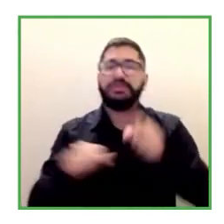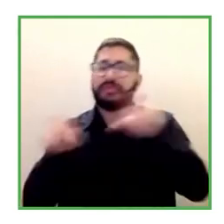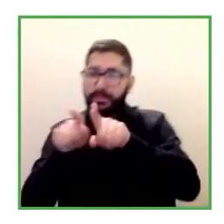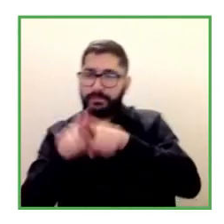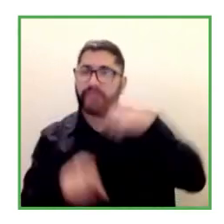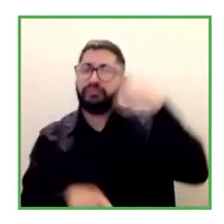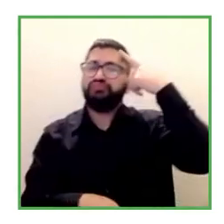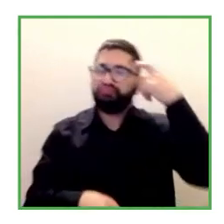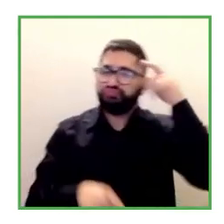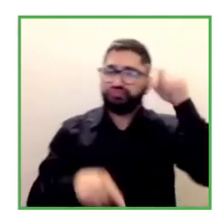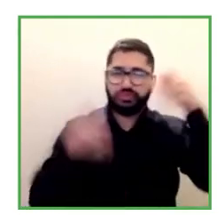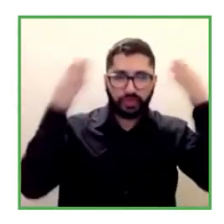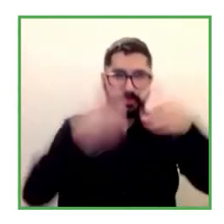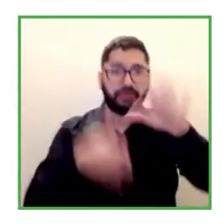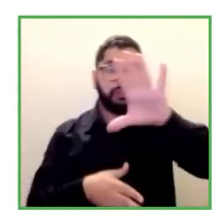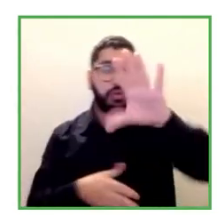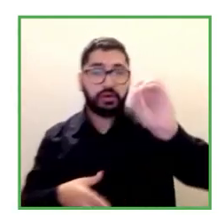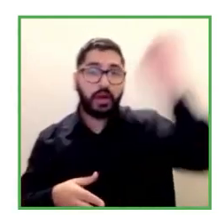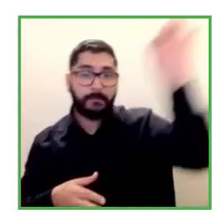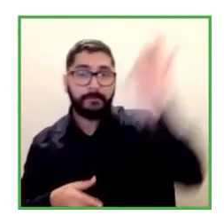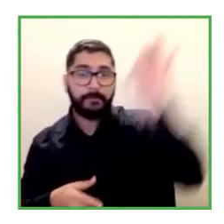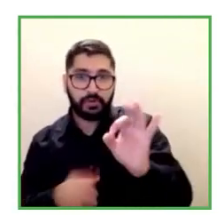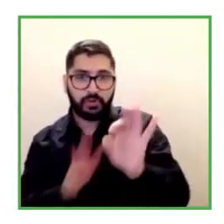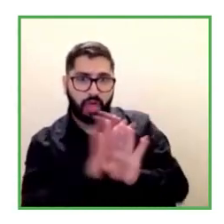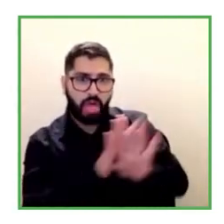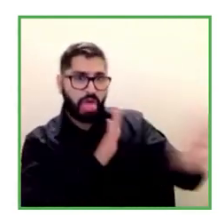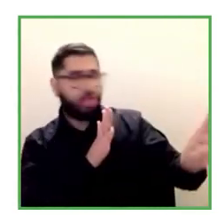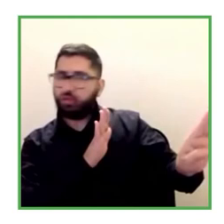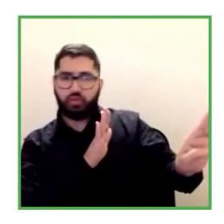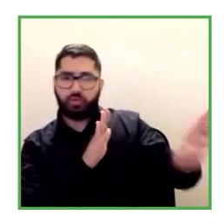dejarlo de lado. Eso.